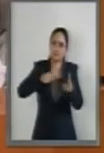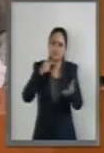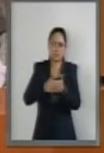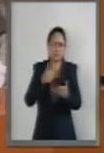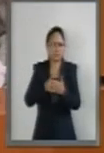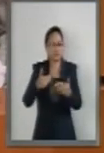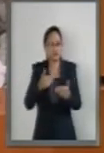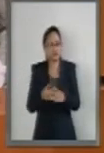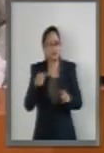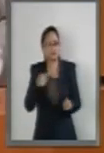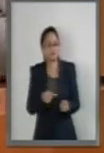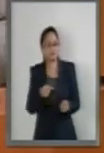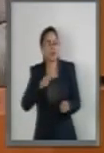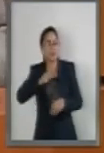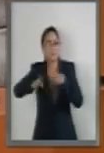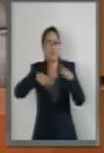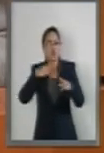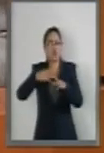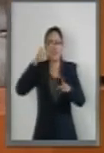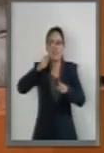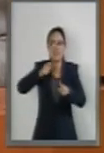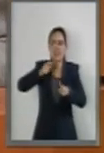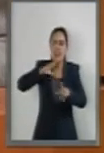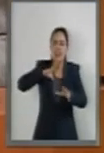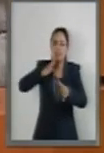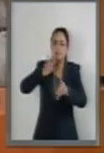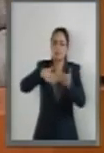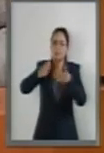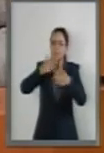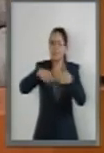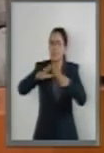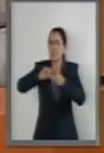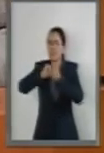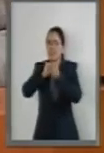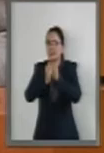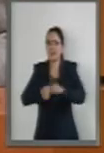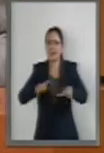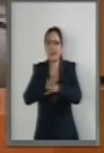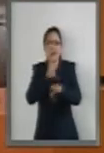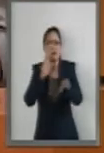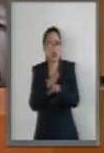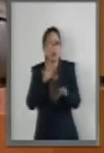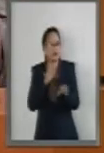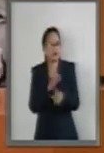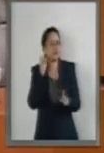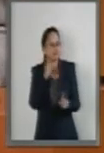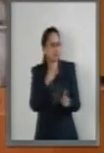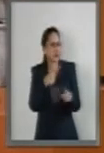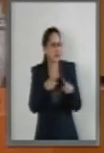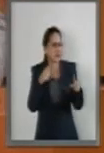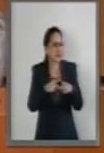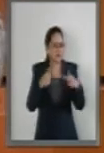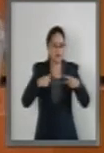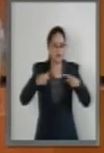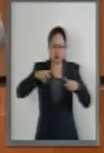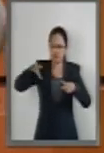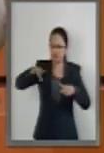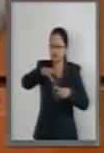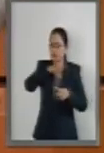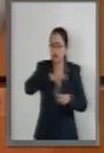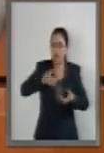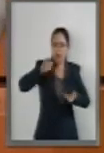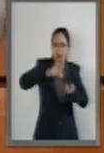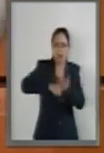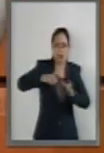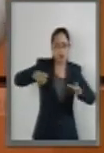hoy en día, que está caracterizado por la evolución del cambio y por la diversidad humana de las